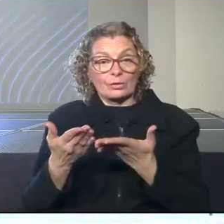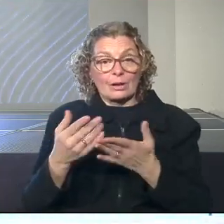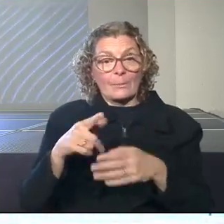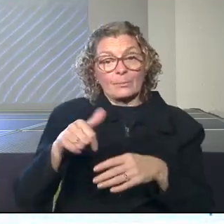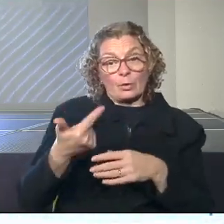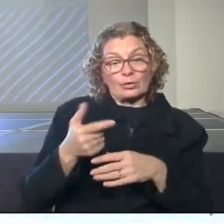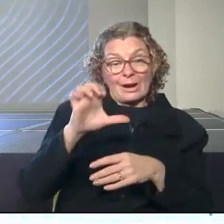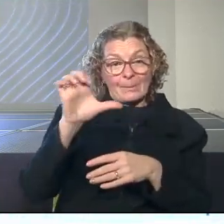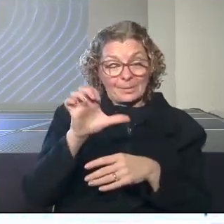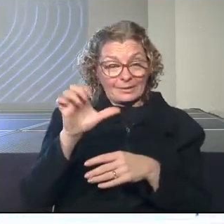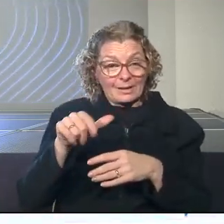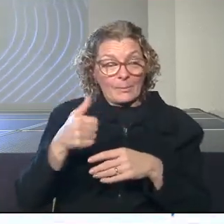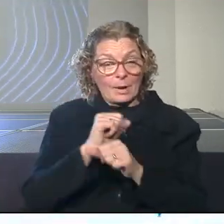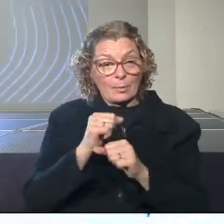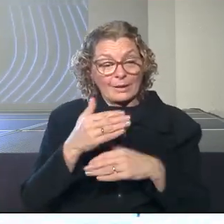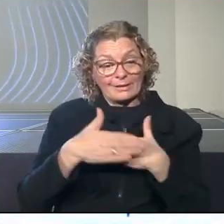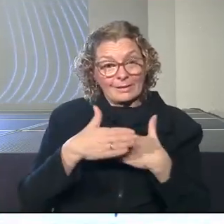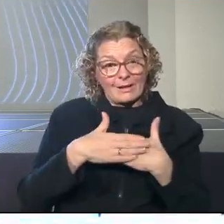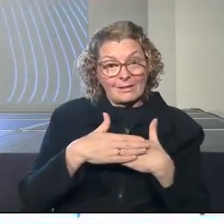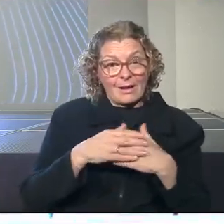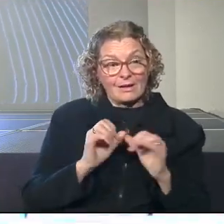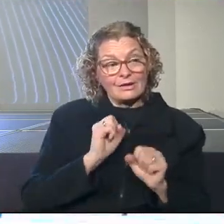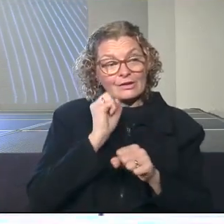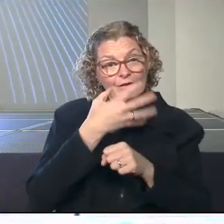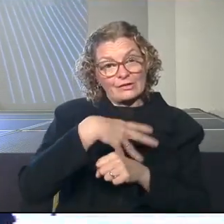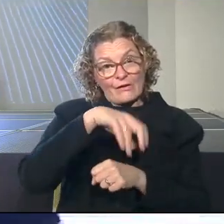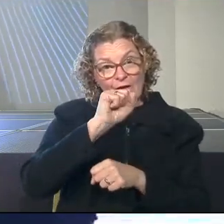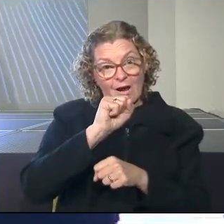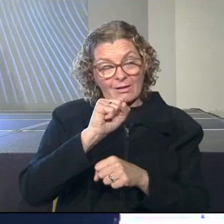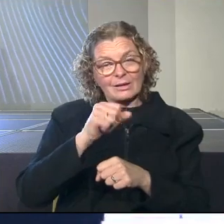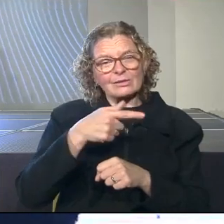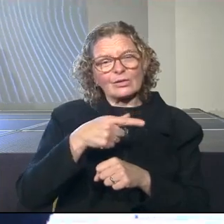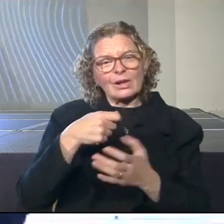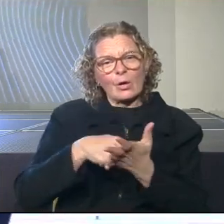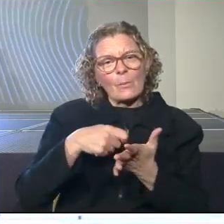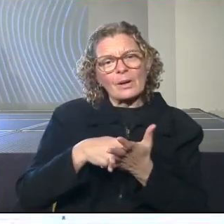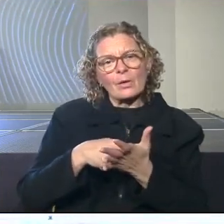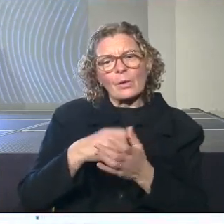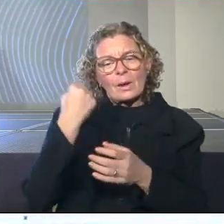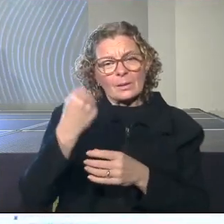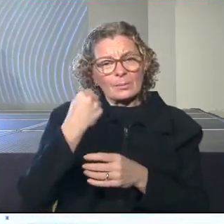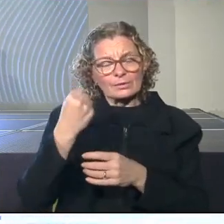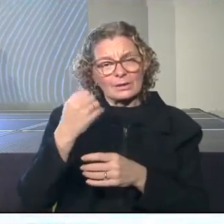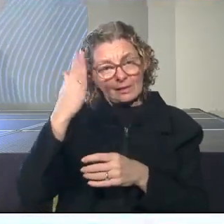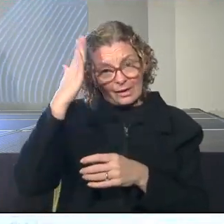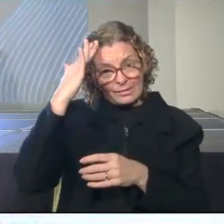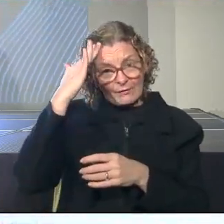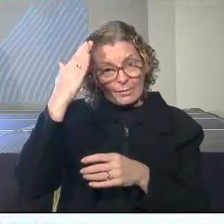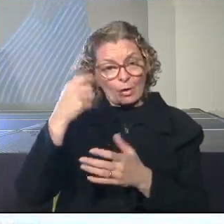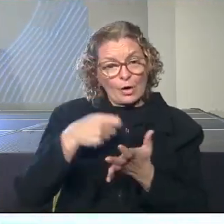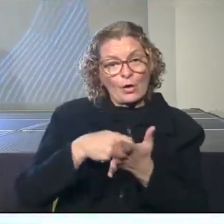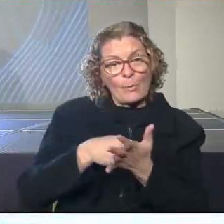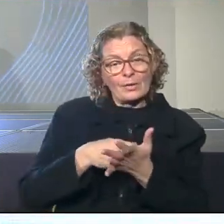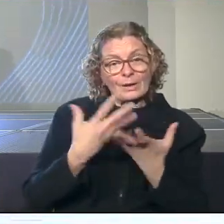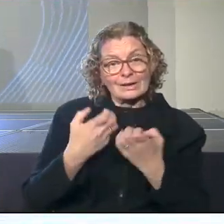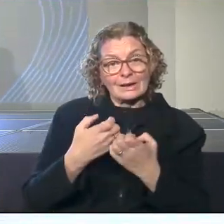tercerizada para poder acercarle el producto al comprador. El principal beneficio que tiene es que sabemos que nuestros compradores